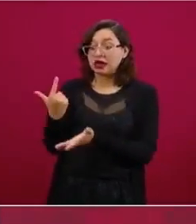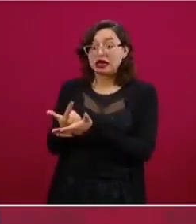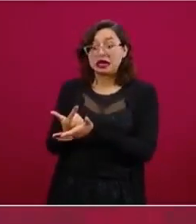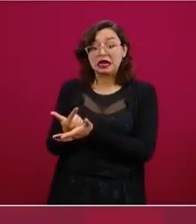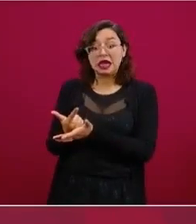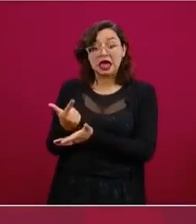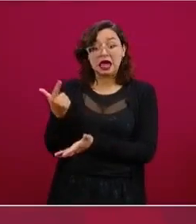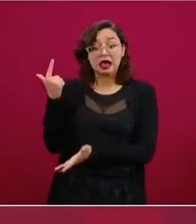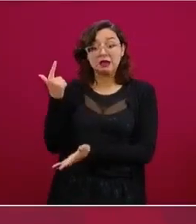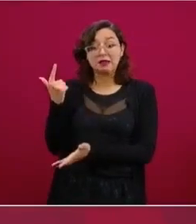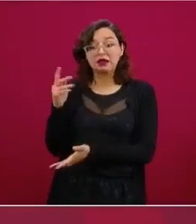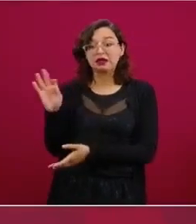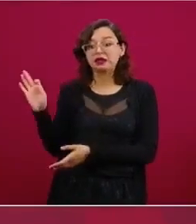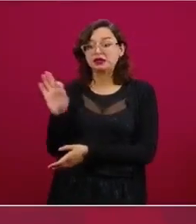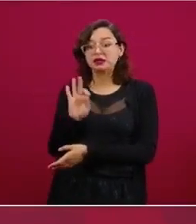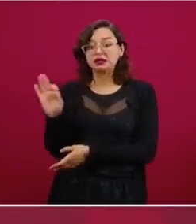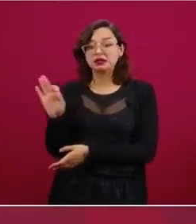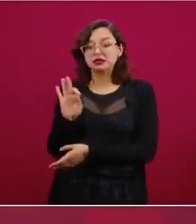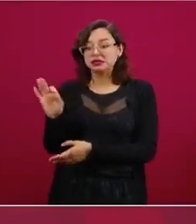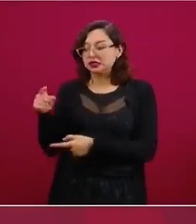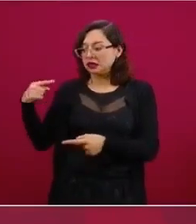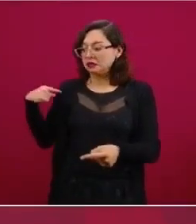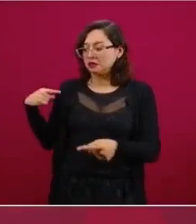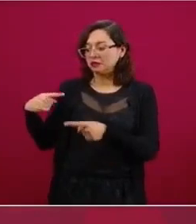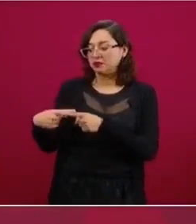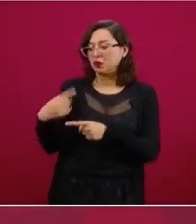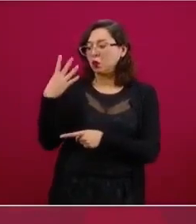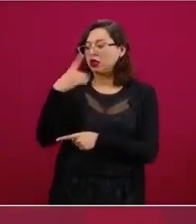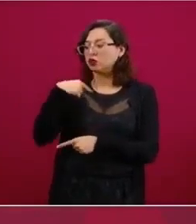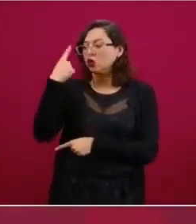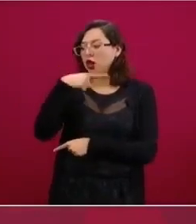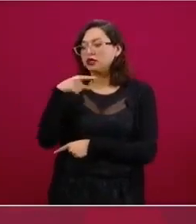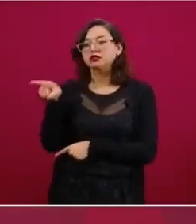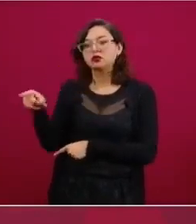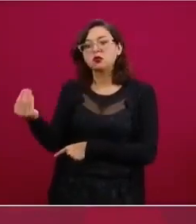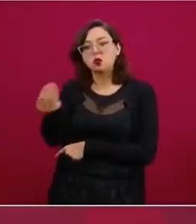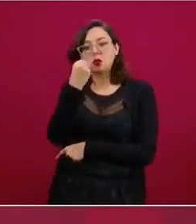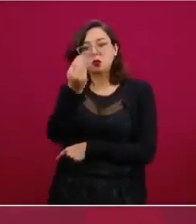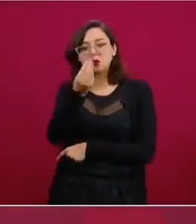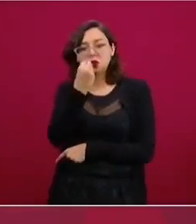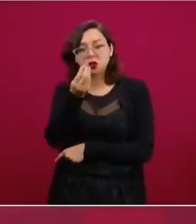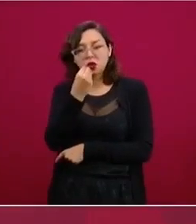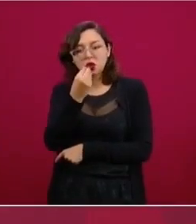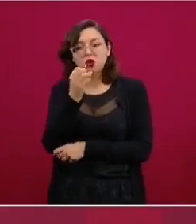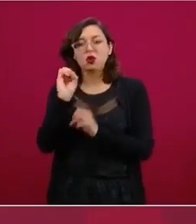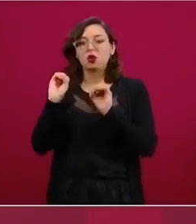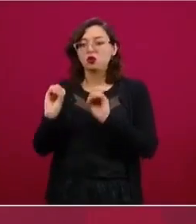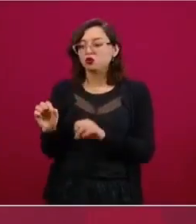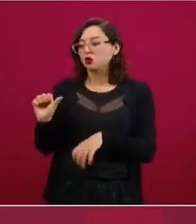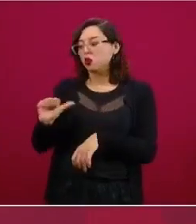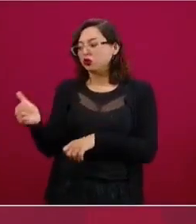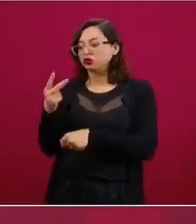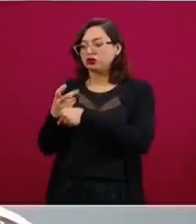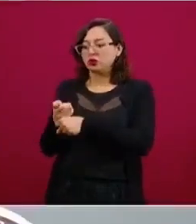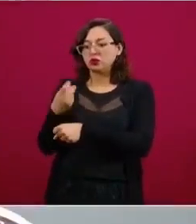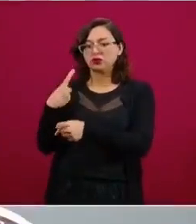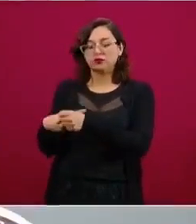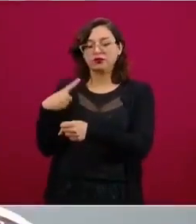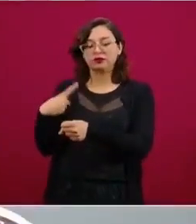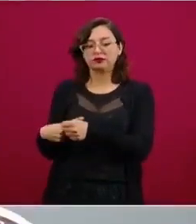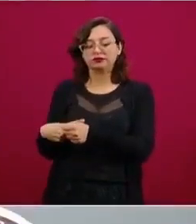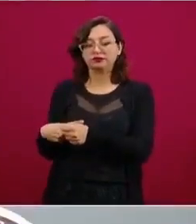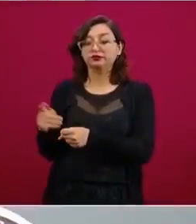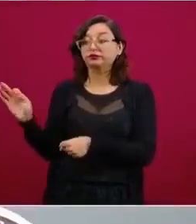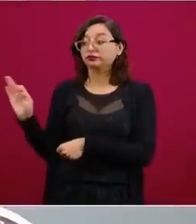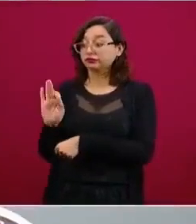como que no está en ayuno en las últimas 4 horas, o es una persona con otras enfermedades que le hacen